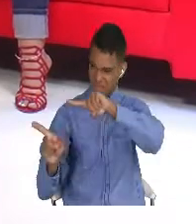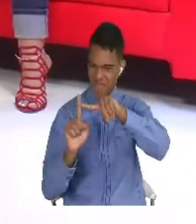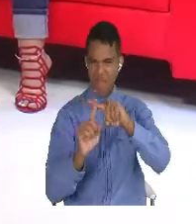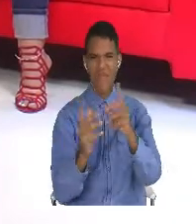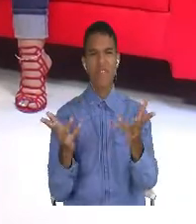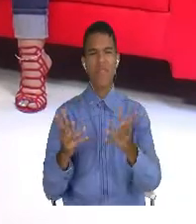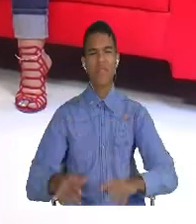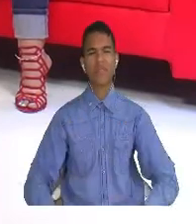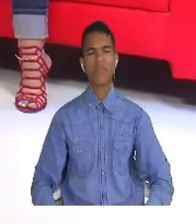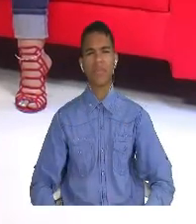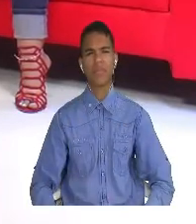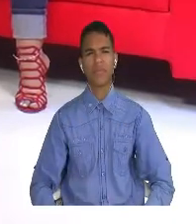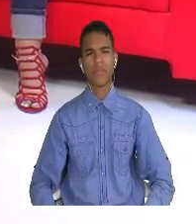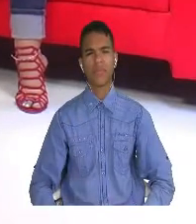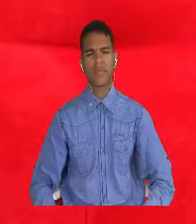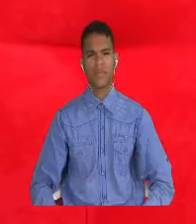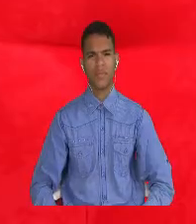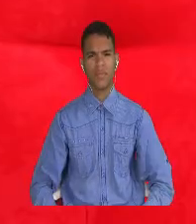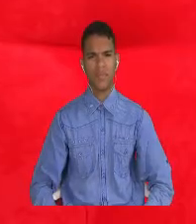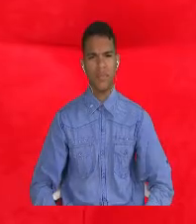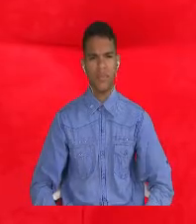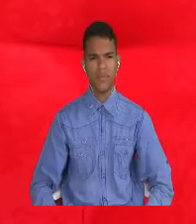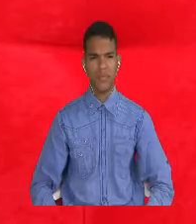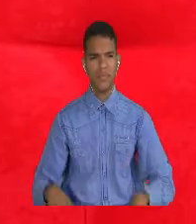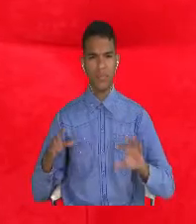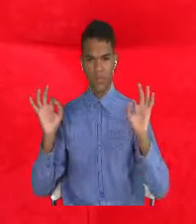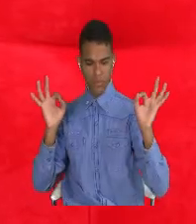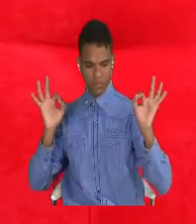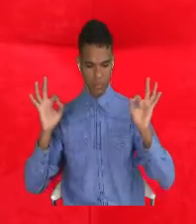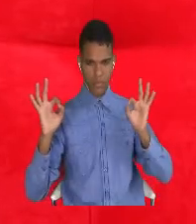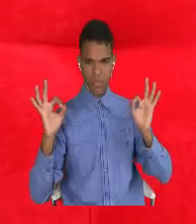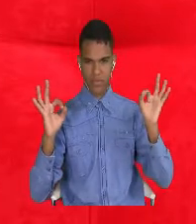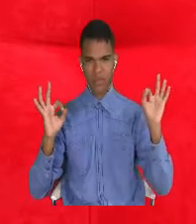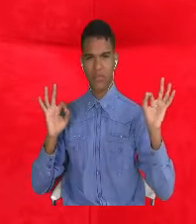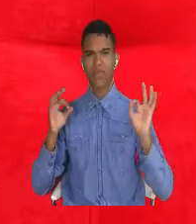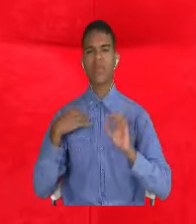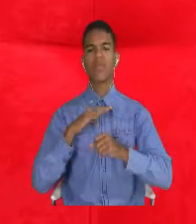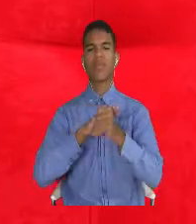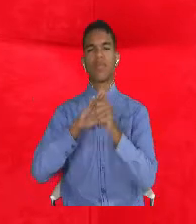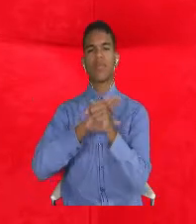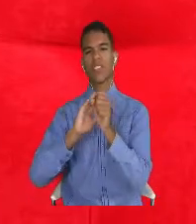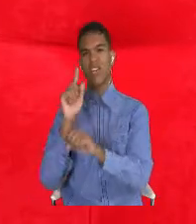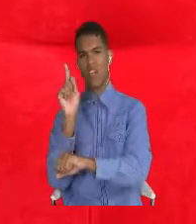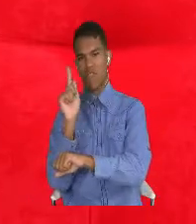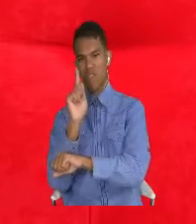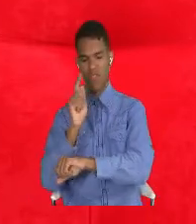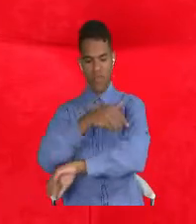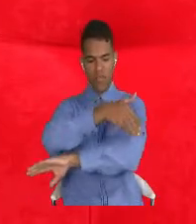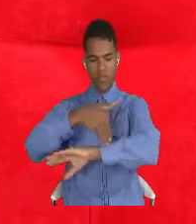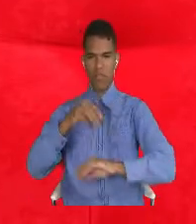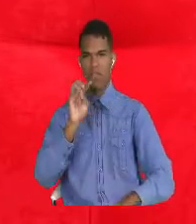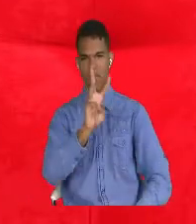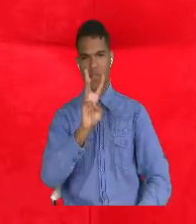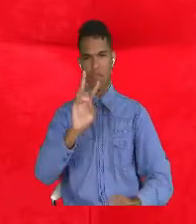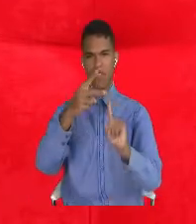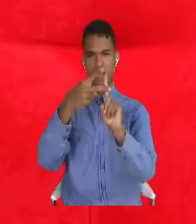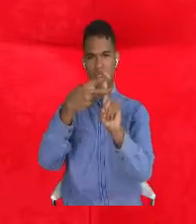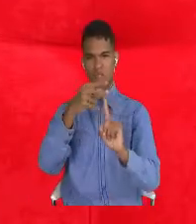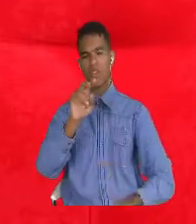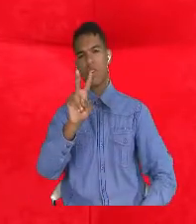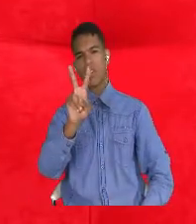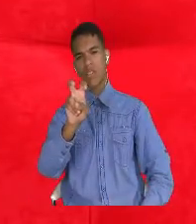nuestro portafolio lo pueden encontrar en el Centro de Estética New Body, que se encuentra en el barrio La Floresta, en la carrera 33, número